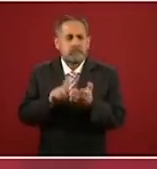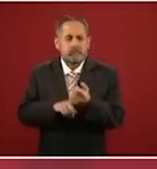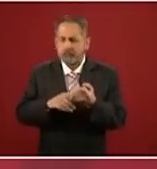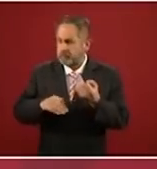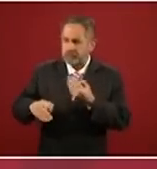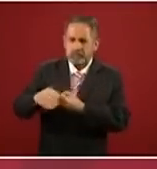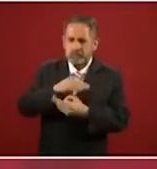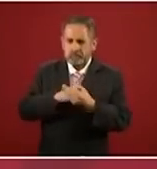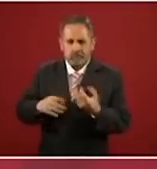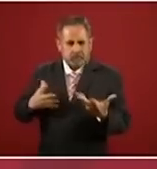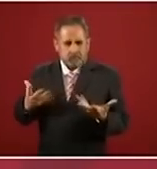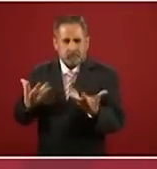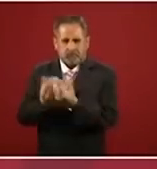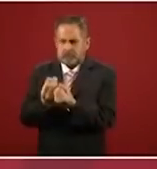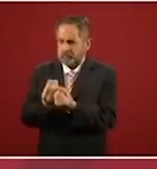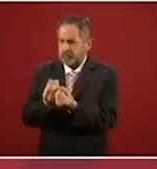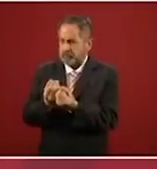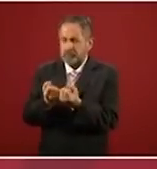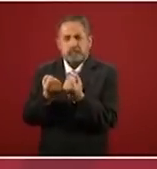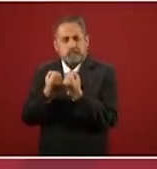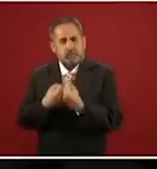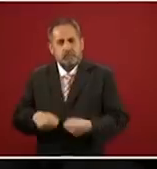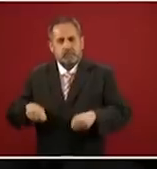una sociedad mejor